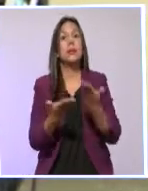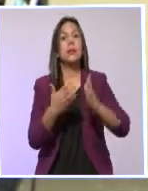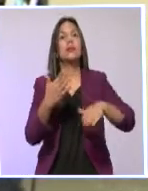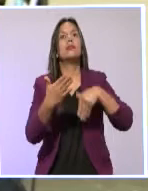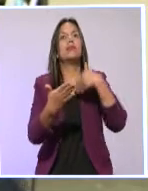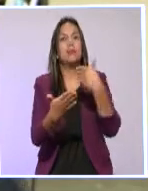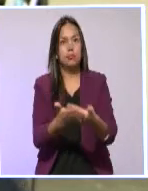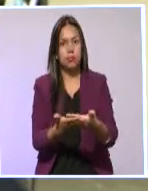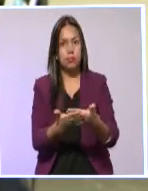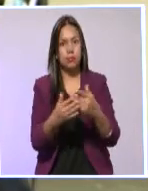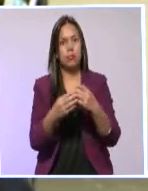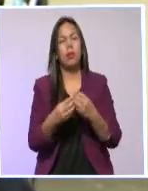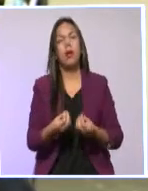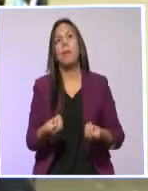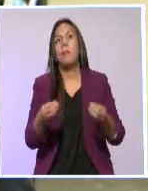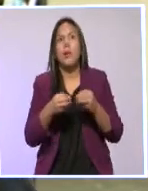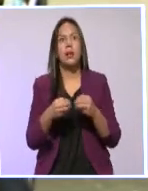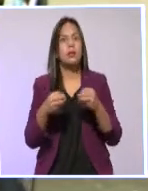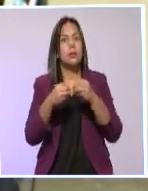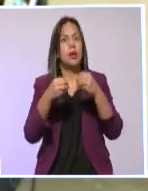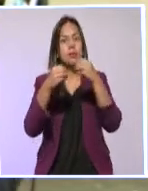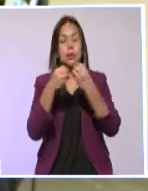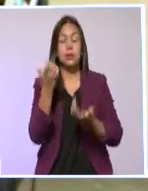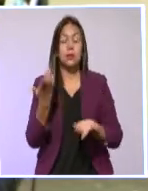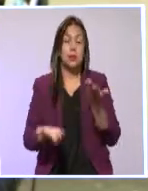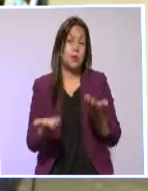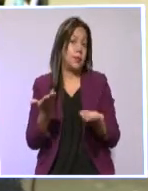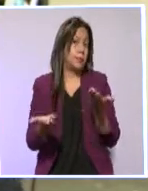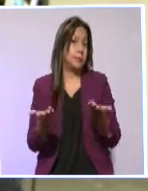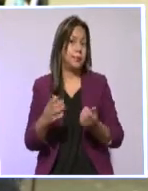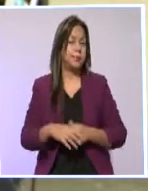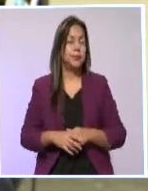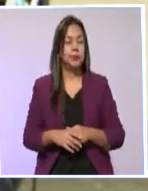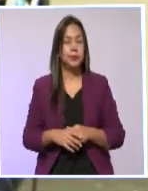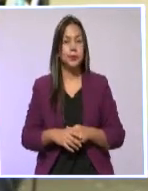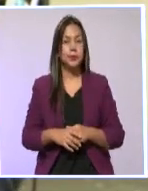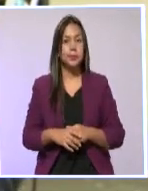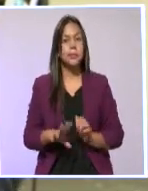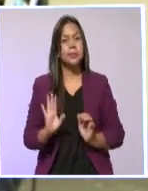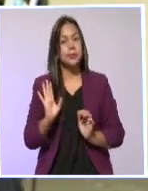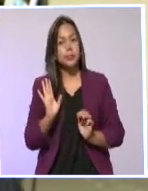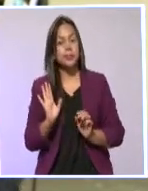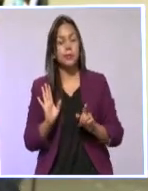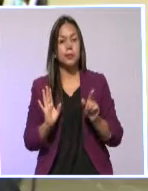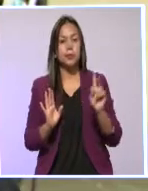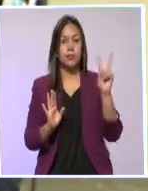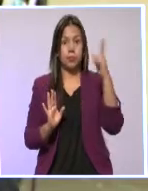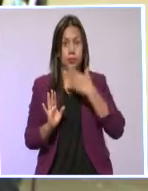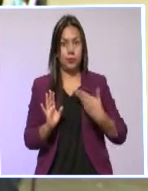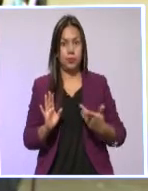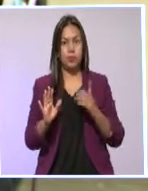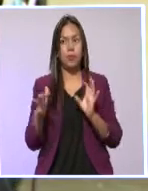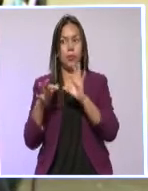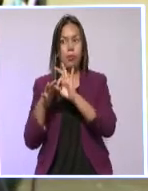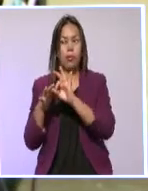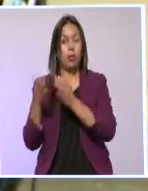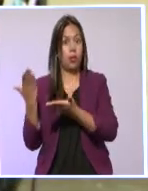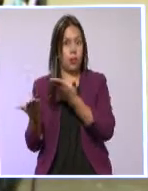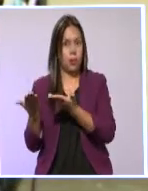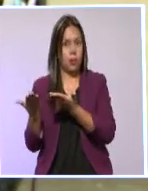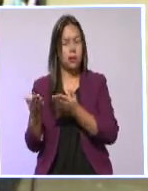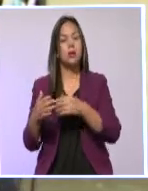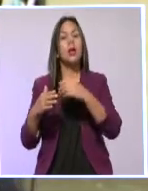de vinculación por nuevos delitos. Lo que significa que si se le va a vincular posteriormente en